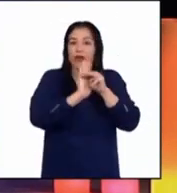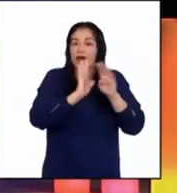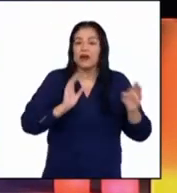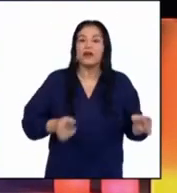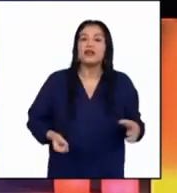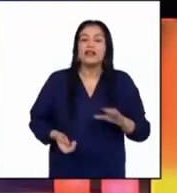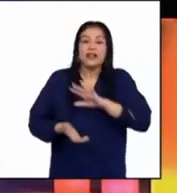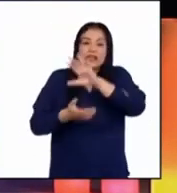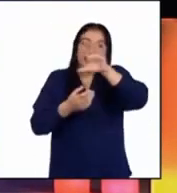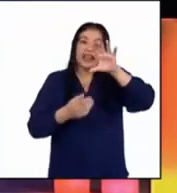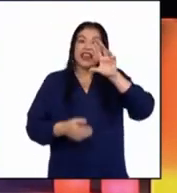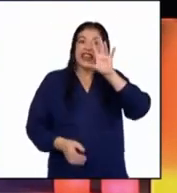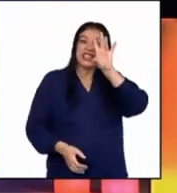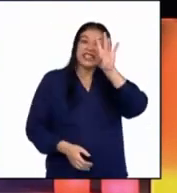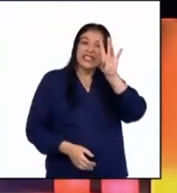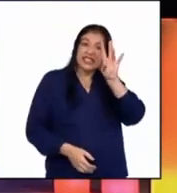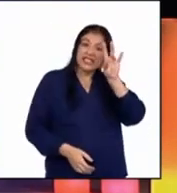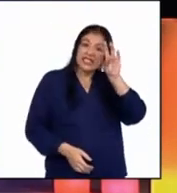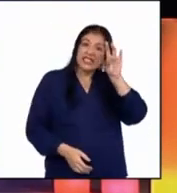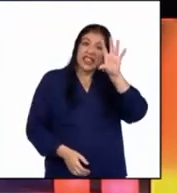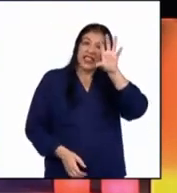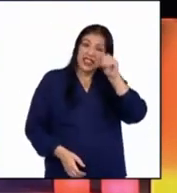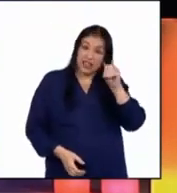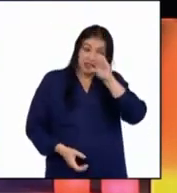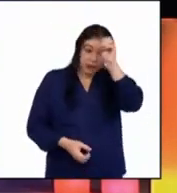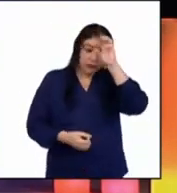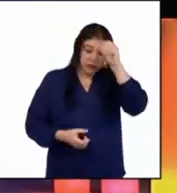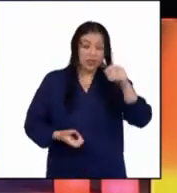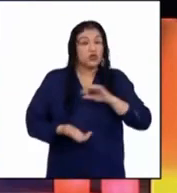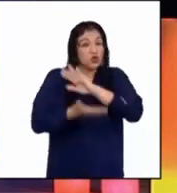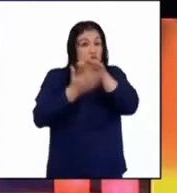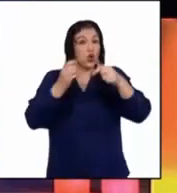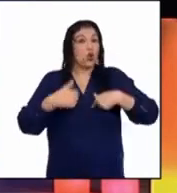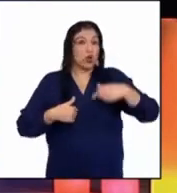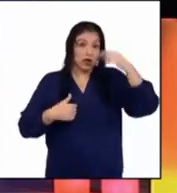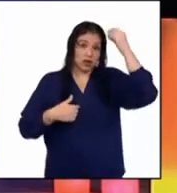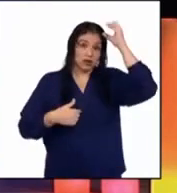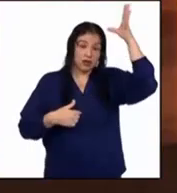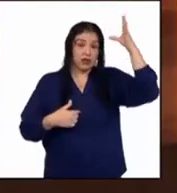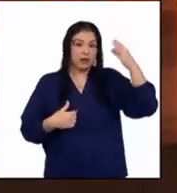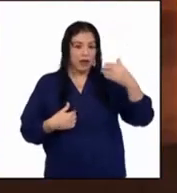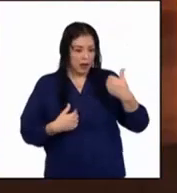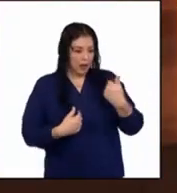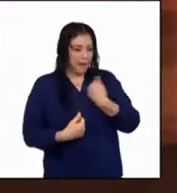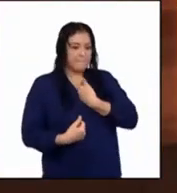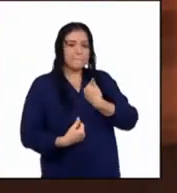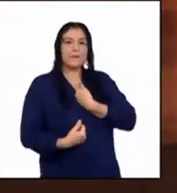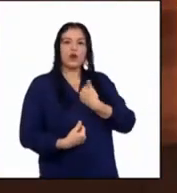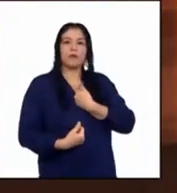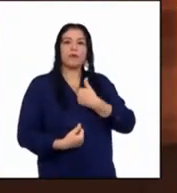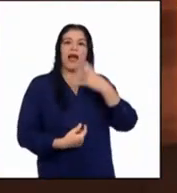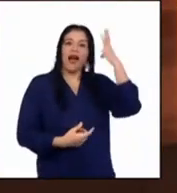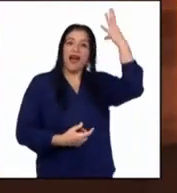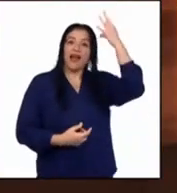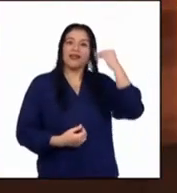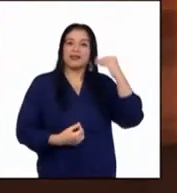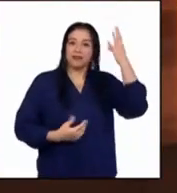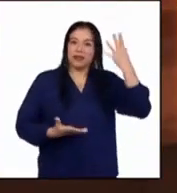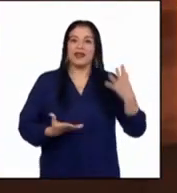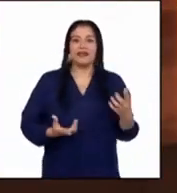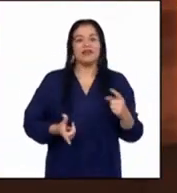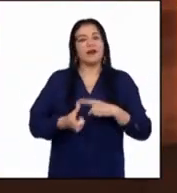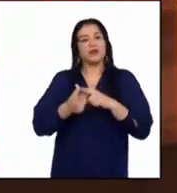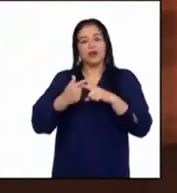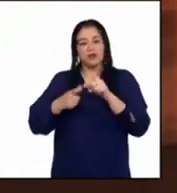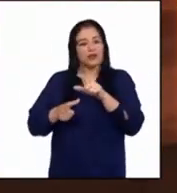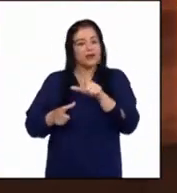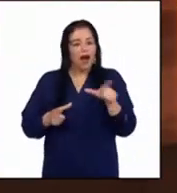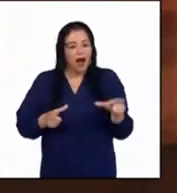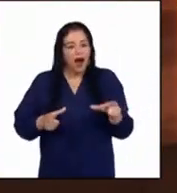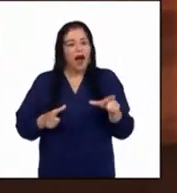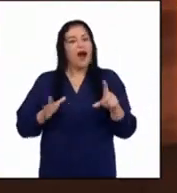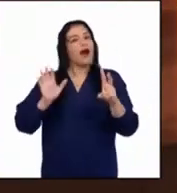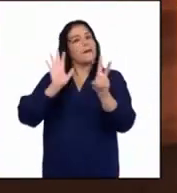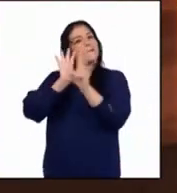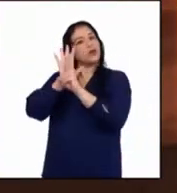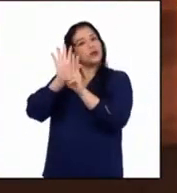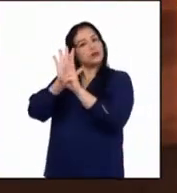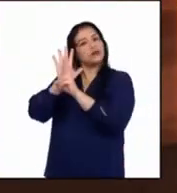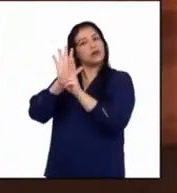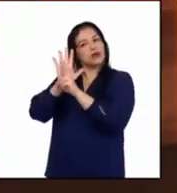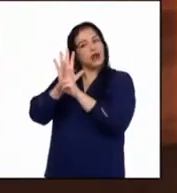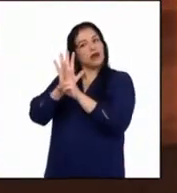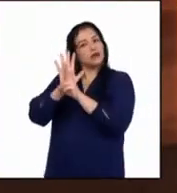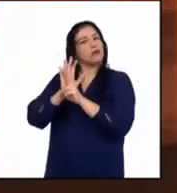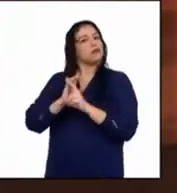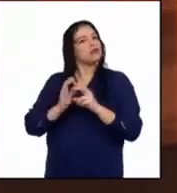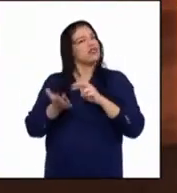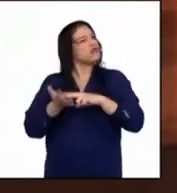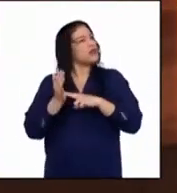el 70% de lo que sabemos lo hemos aprendido haciendo. Y el voluntariado es una experiencia totalmente